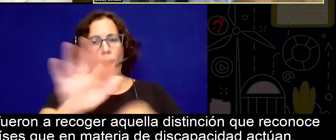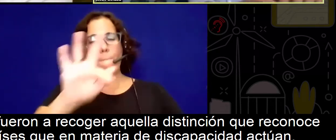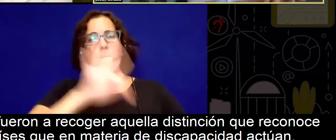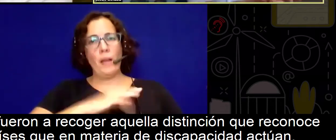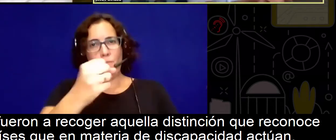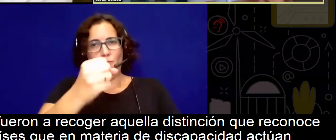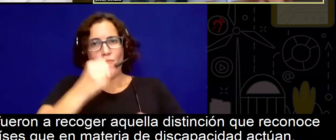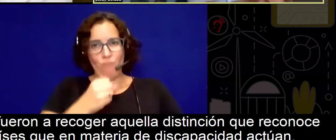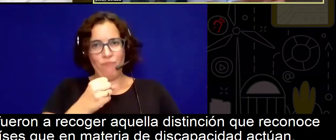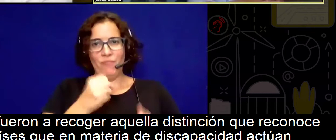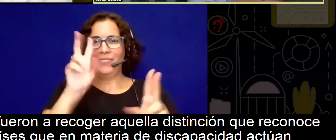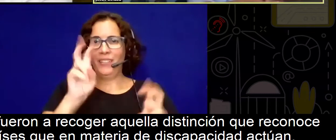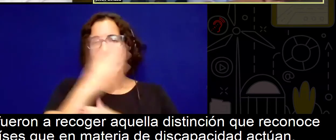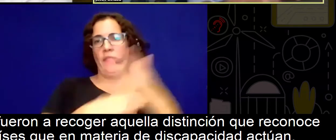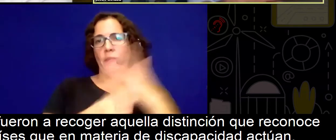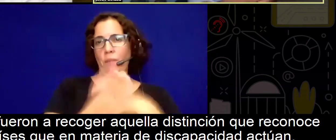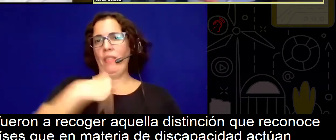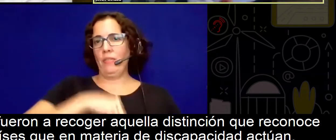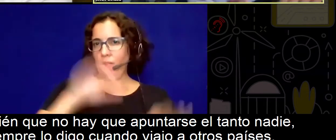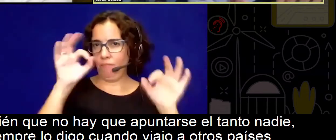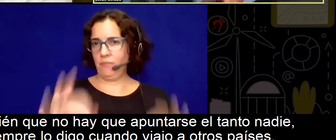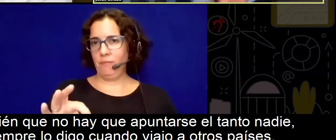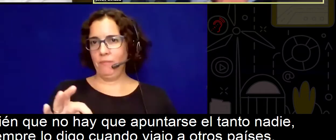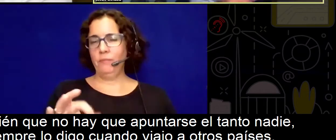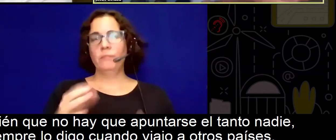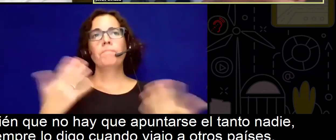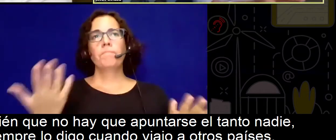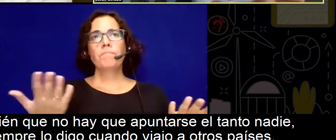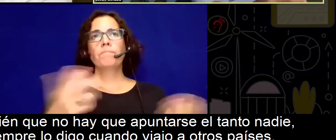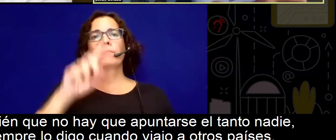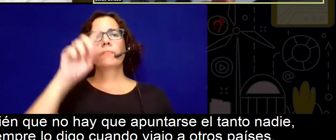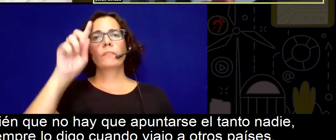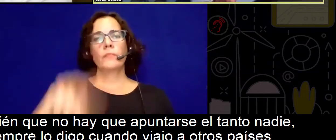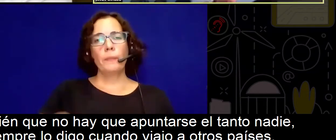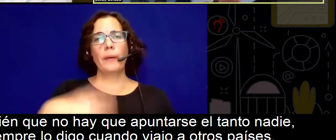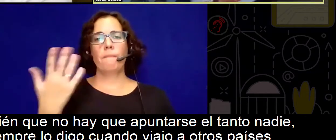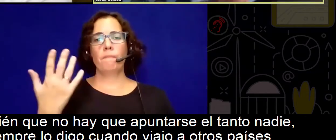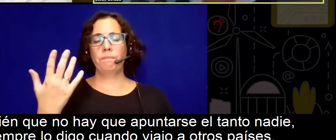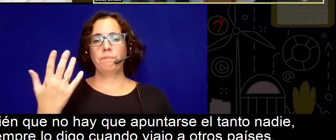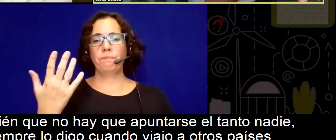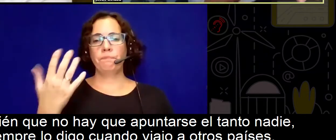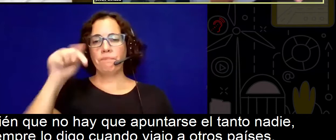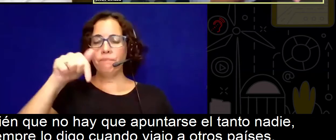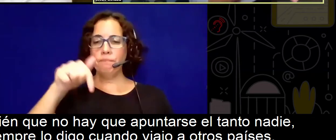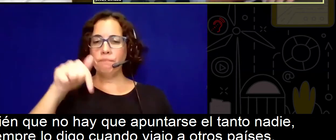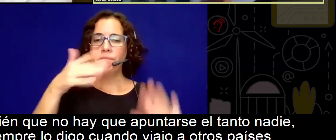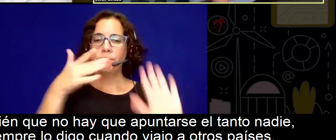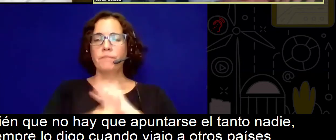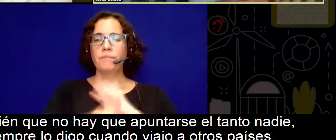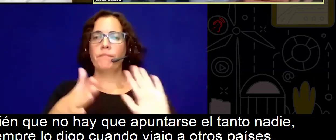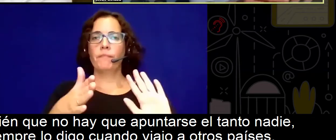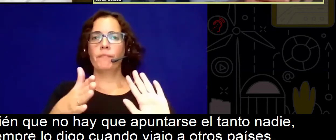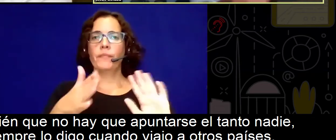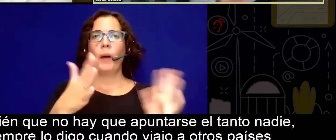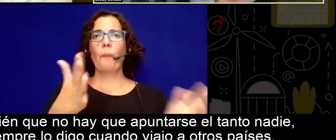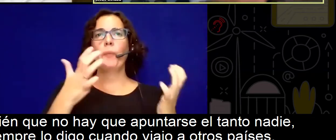materia de discapacidad actúan, ¿no? Yo he de decir también, Jesús, que aquí no hay que apuntarse el tanto nadie, ¿no?